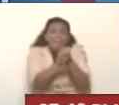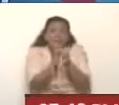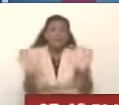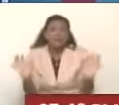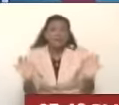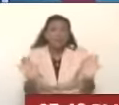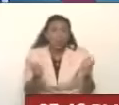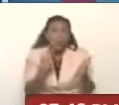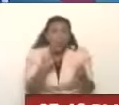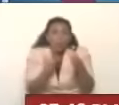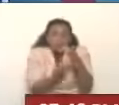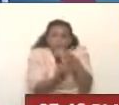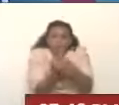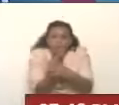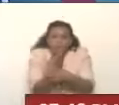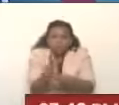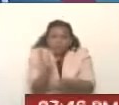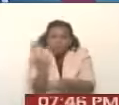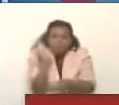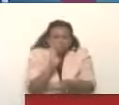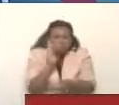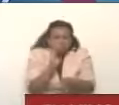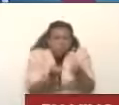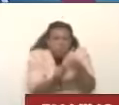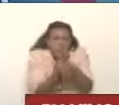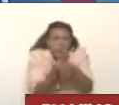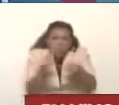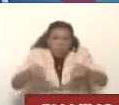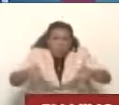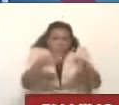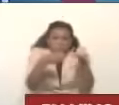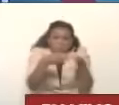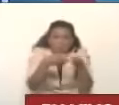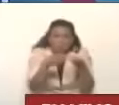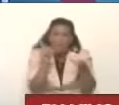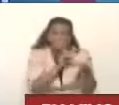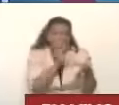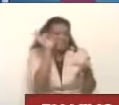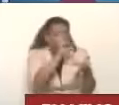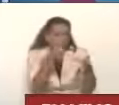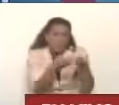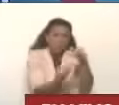un grupo que se conformó en Mérida, en la Universidad de los Andes. Todo este grupo corrupto,